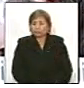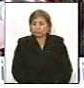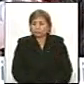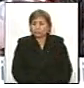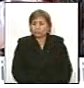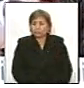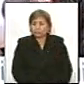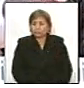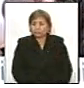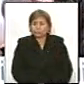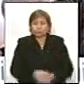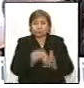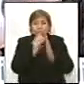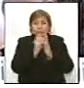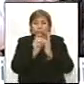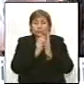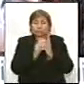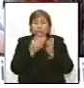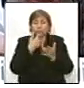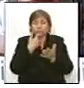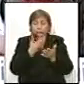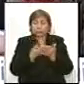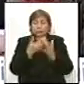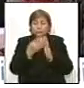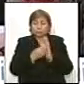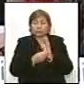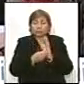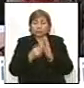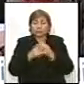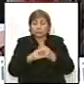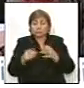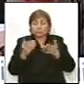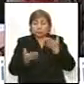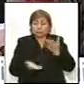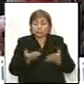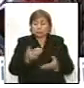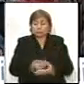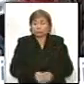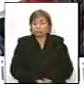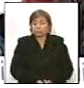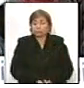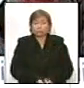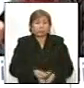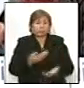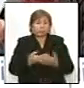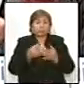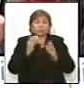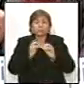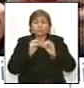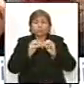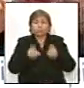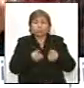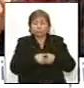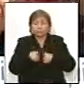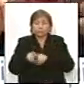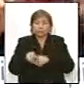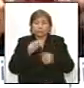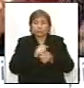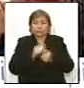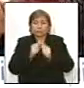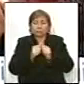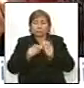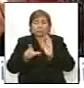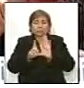ligeramente el diagnóstico y también plantea las salidas posibles y las alternativas, tanto en el cambio legal